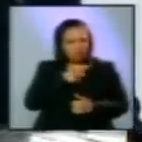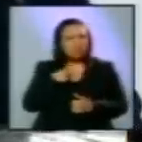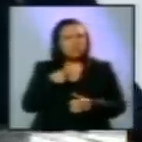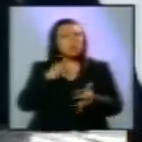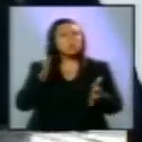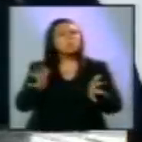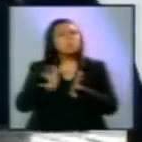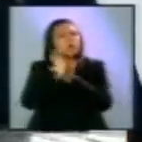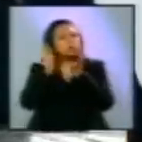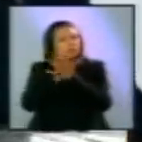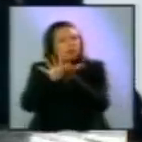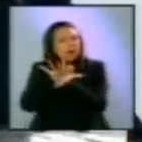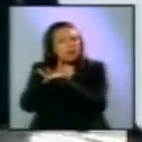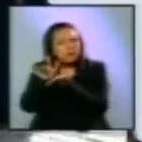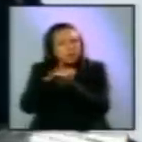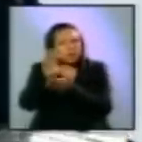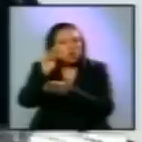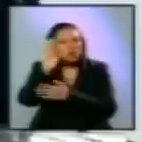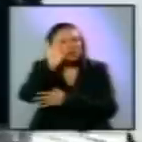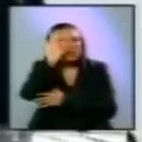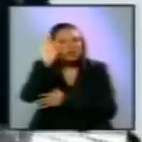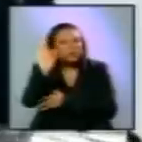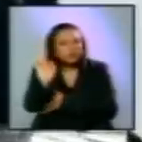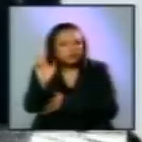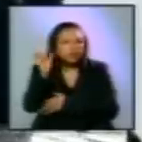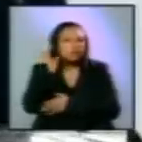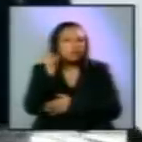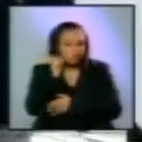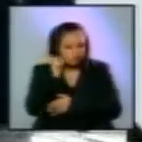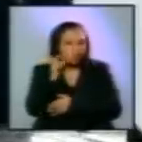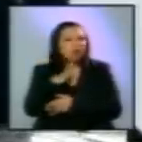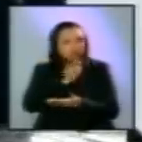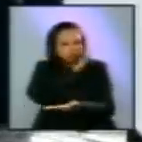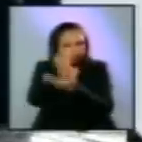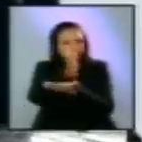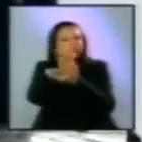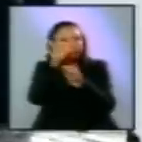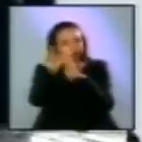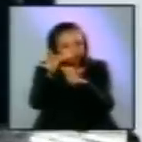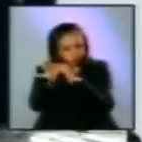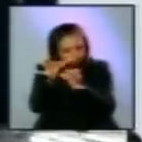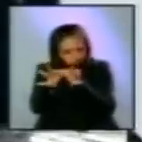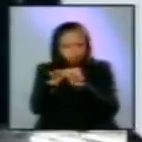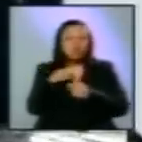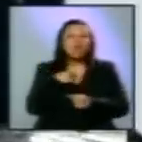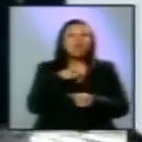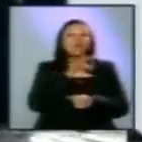en asistencias en más del 90% en la Cámara de Diputados. Logramos sacar adelante iniciativas,